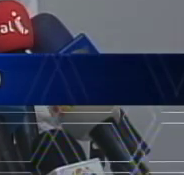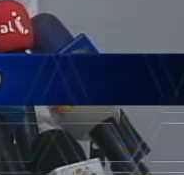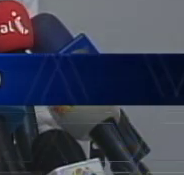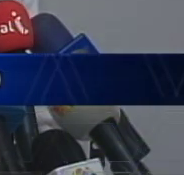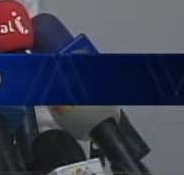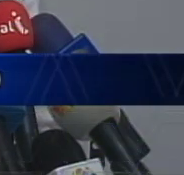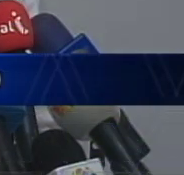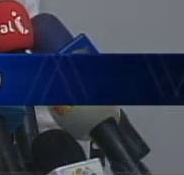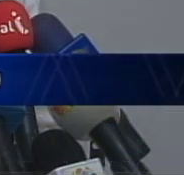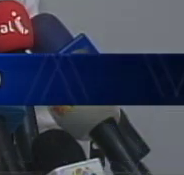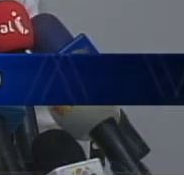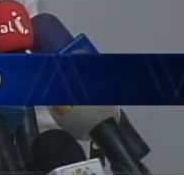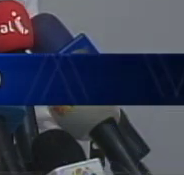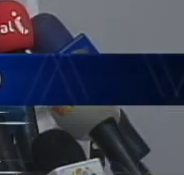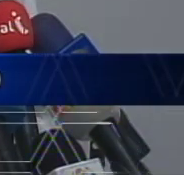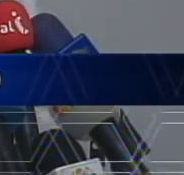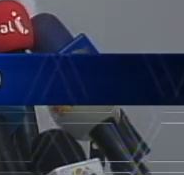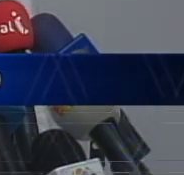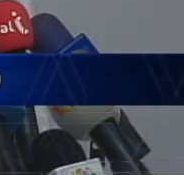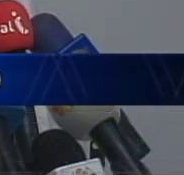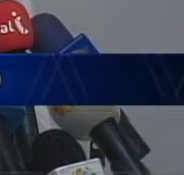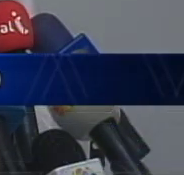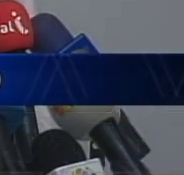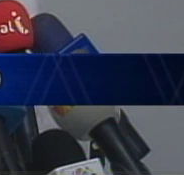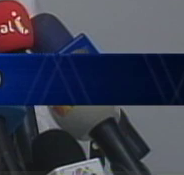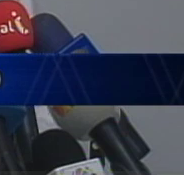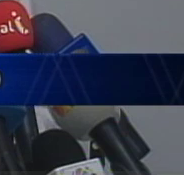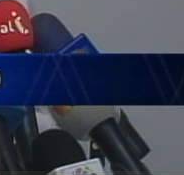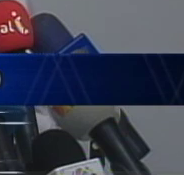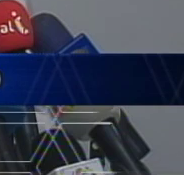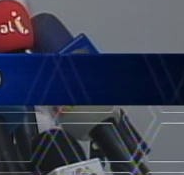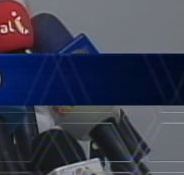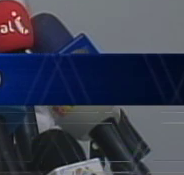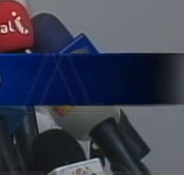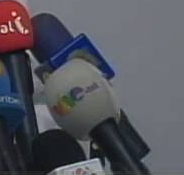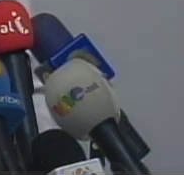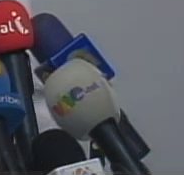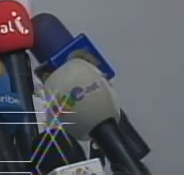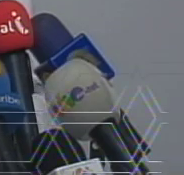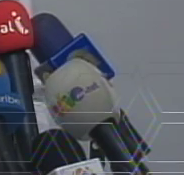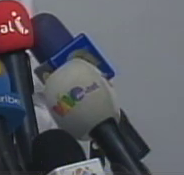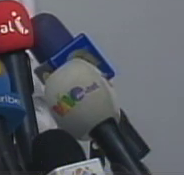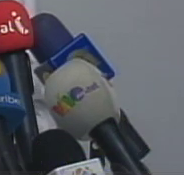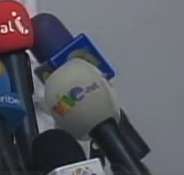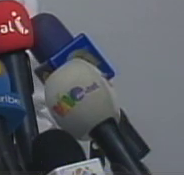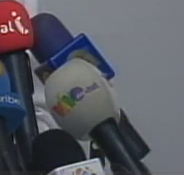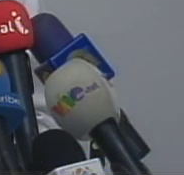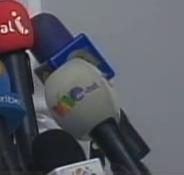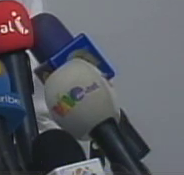Desacuerdo. Jesús Torrealba calificó de piratería la prórroga en circulación de billetes de 100 bolívares.